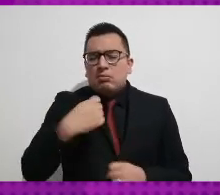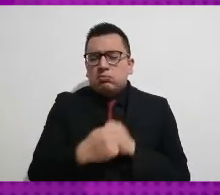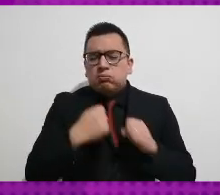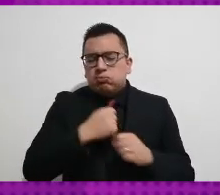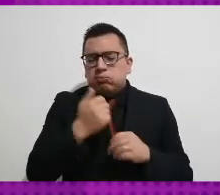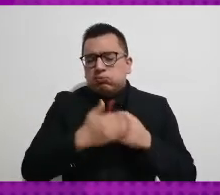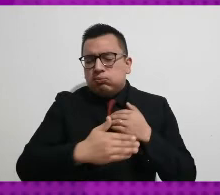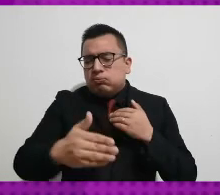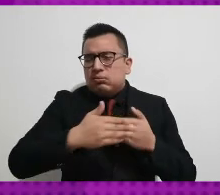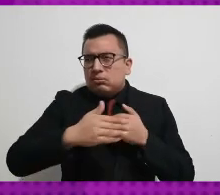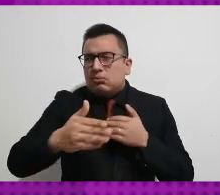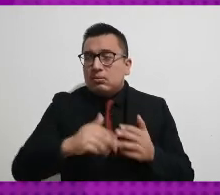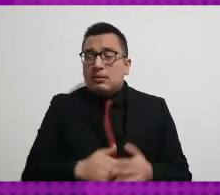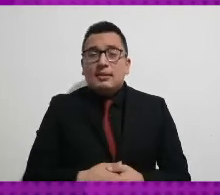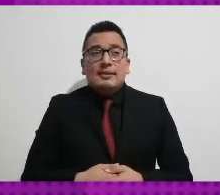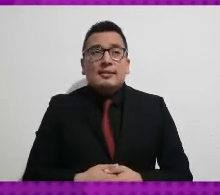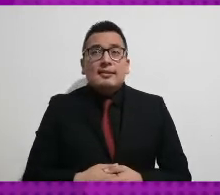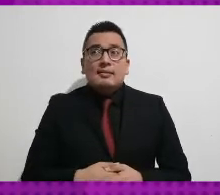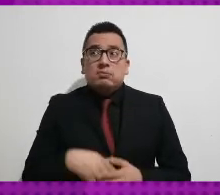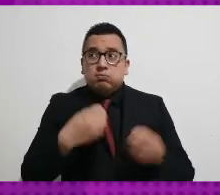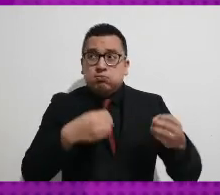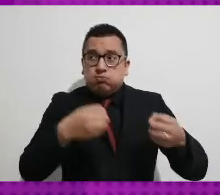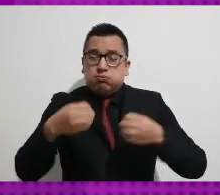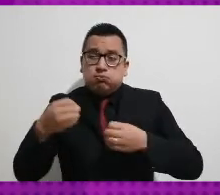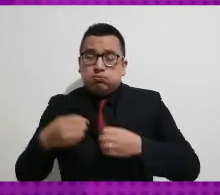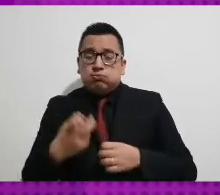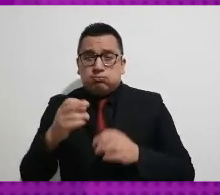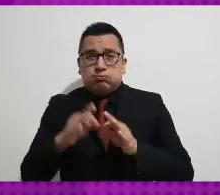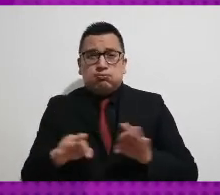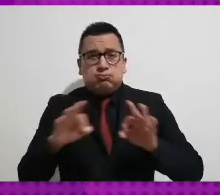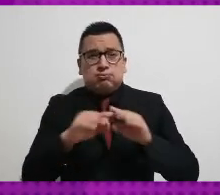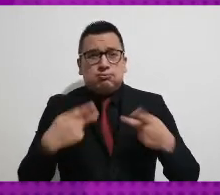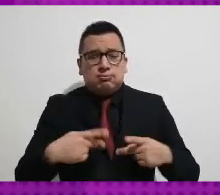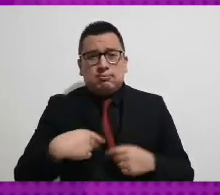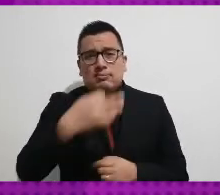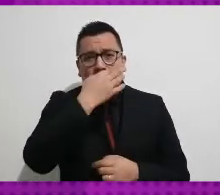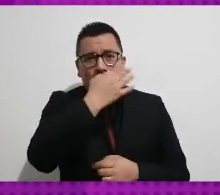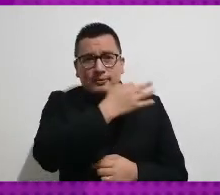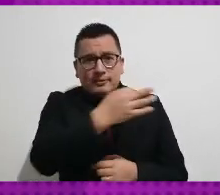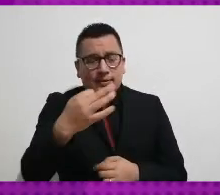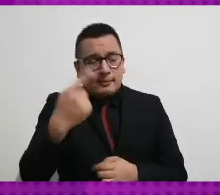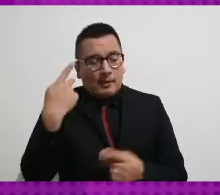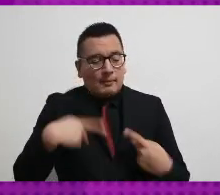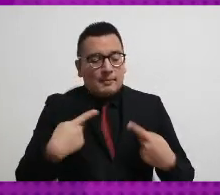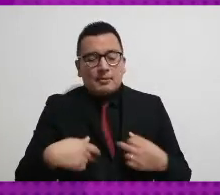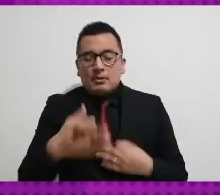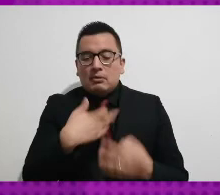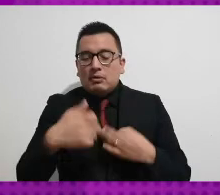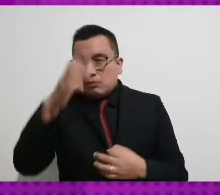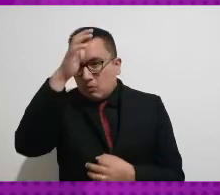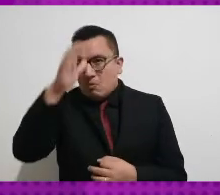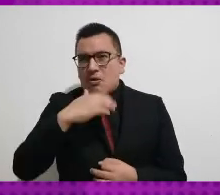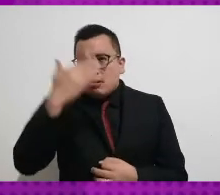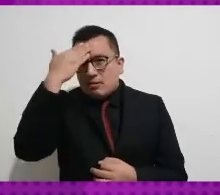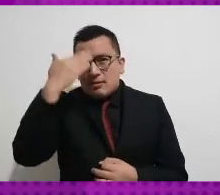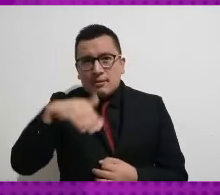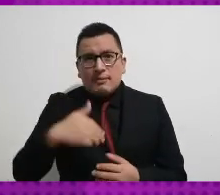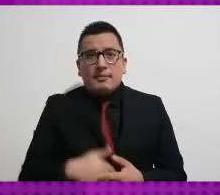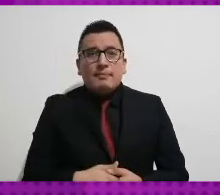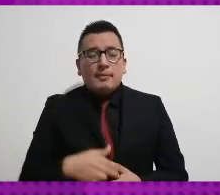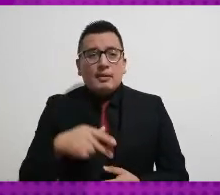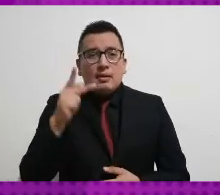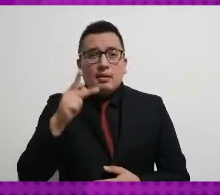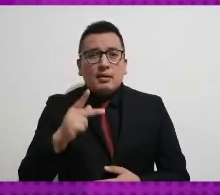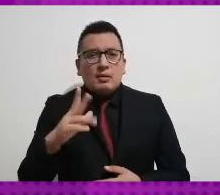de esta información es importante mencionarla y socializarla con las y los coahuilenses, pero se ha venido haciendo